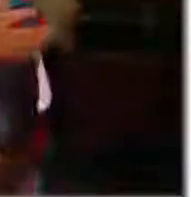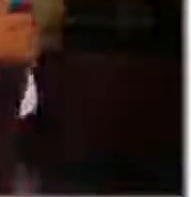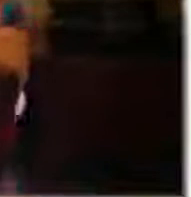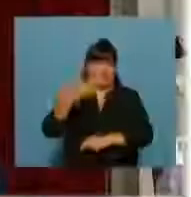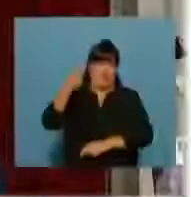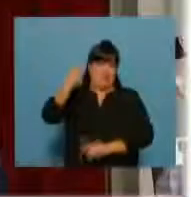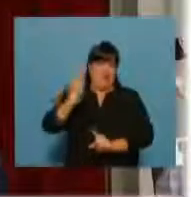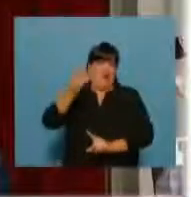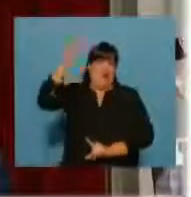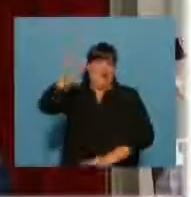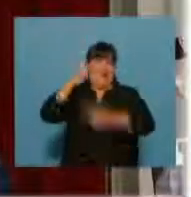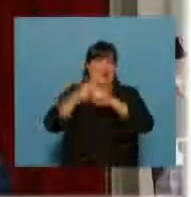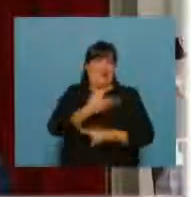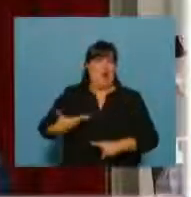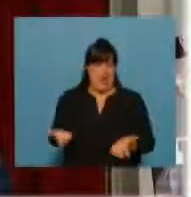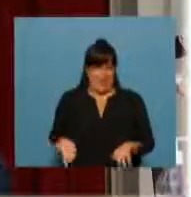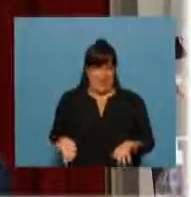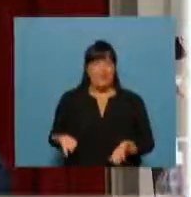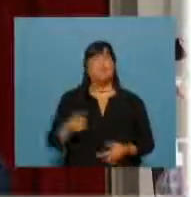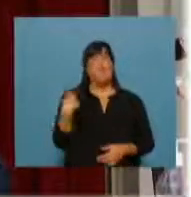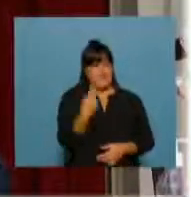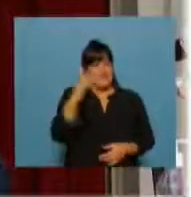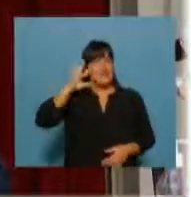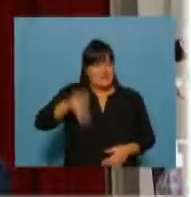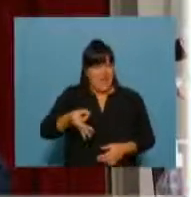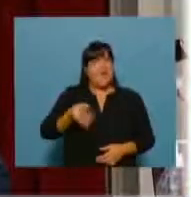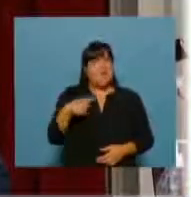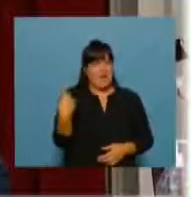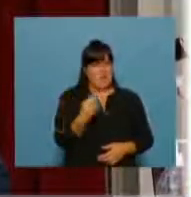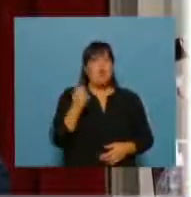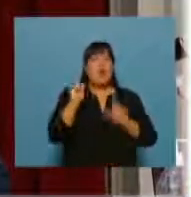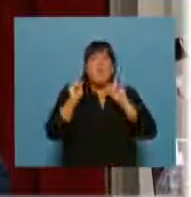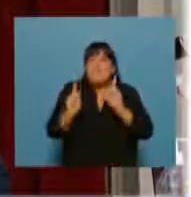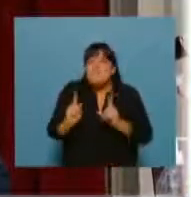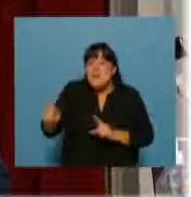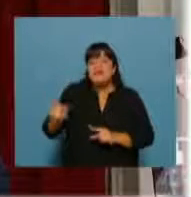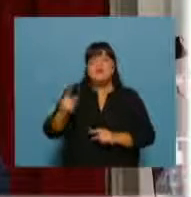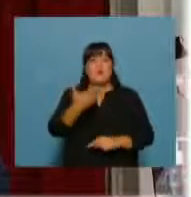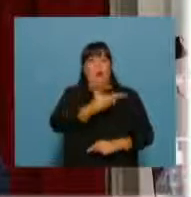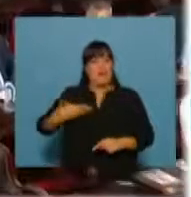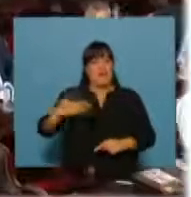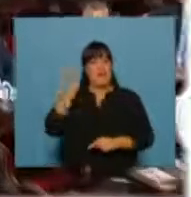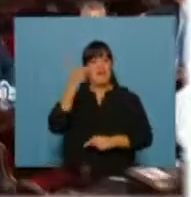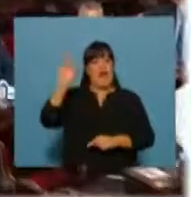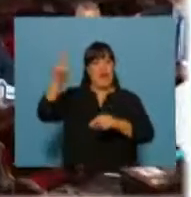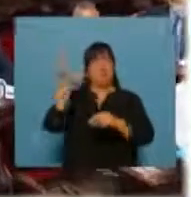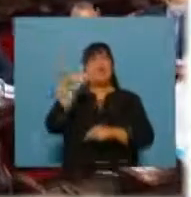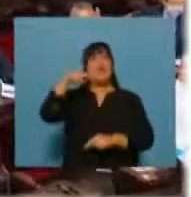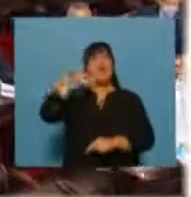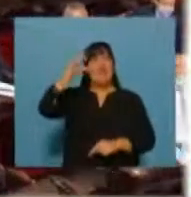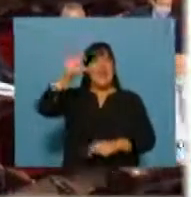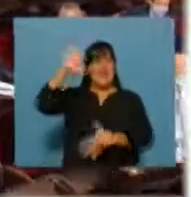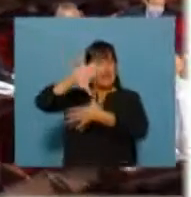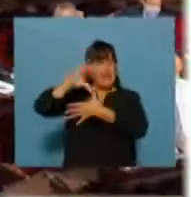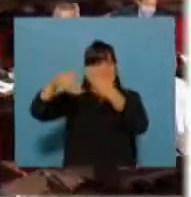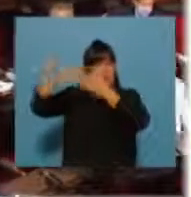mencionó no mucho más de lo que venía diciendo públicamente no no hubo una autocrítica mayor digo y me parece que